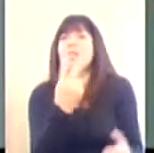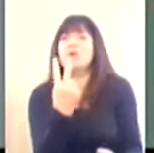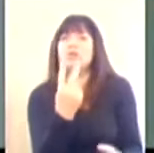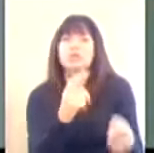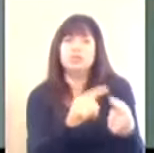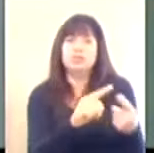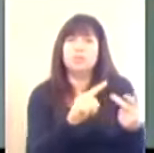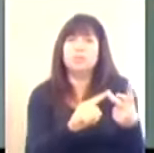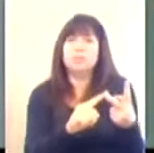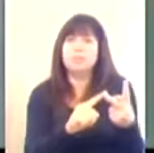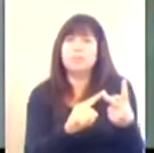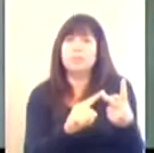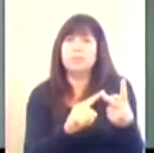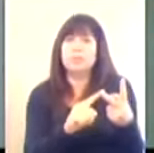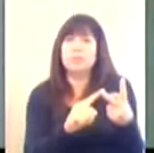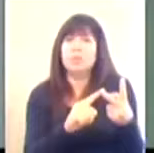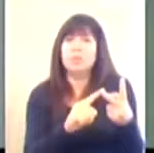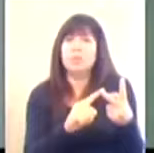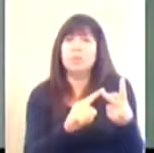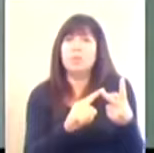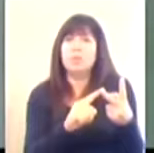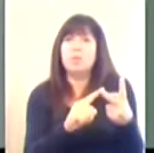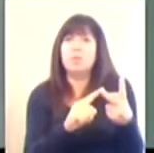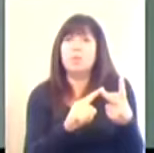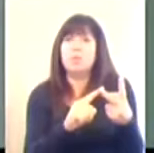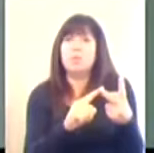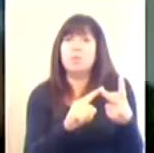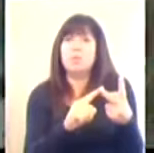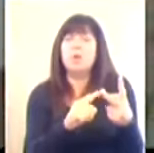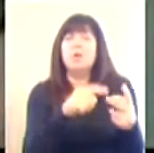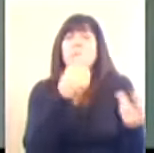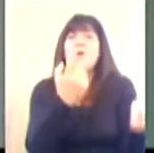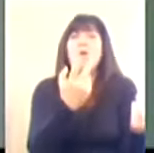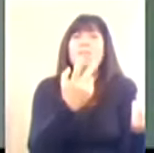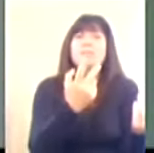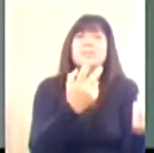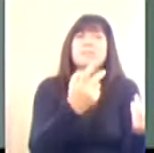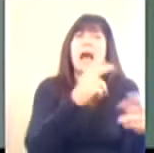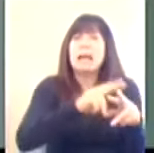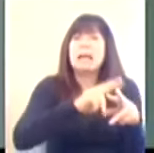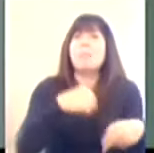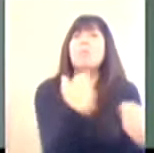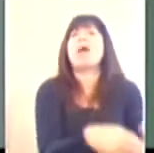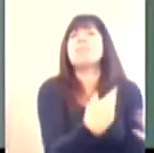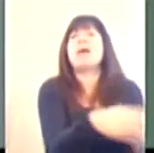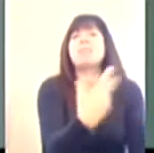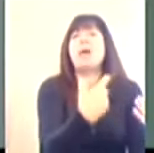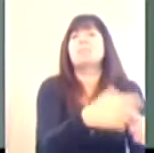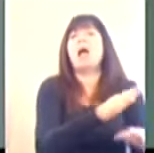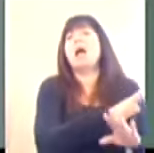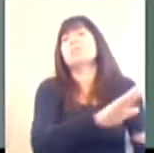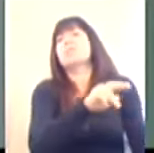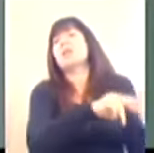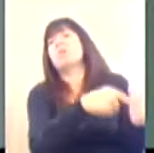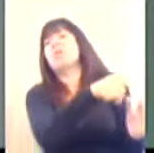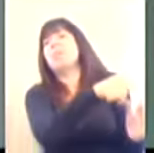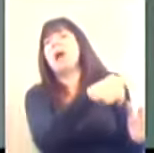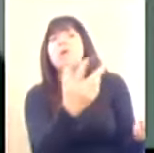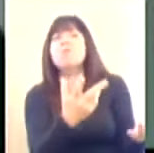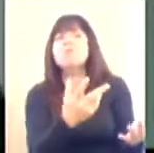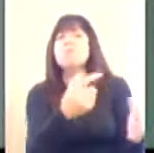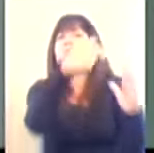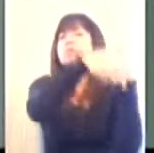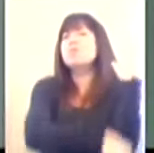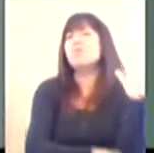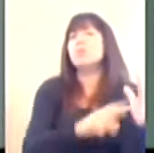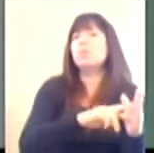O hacemos que el nivel del agua suba para tapar siempre el iceberg, o finalmente uno termina con el iceberg. Y para terminar con el iceberg era necesario enfocarse